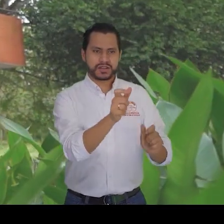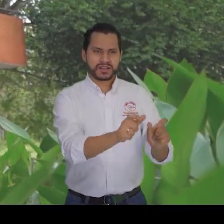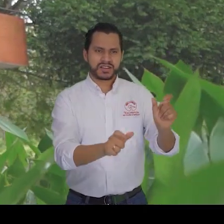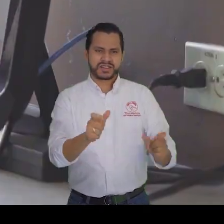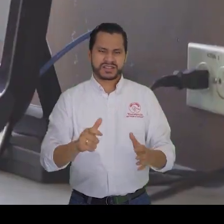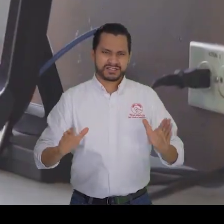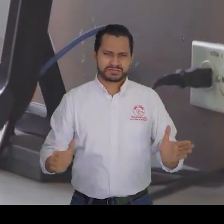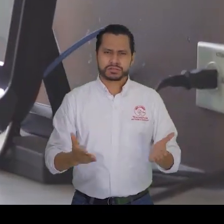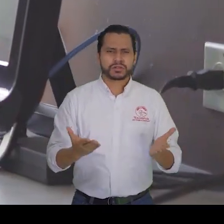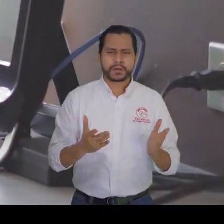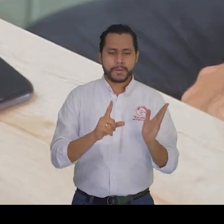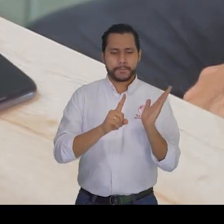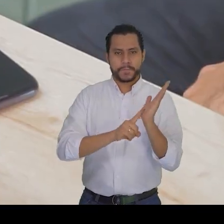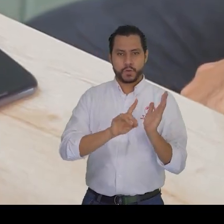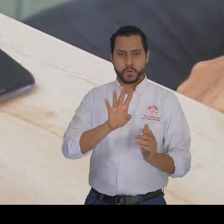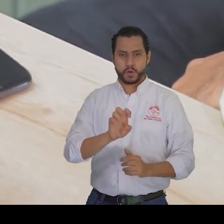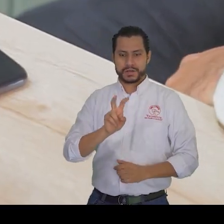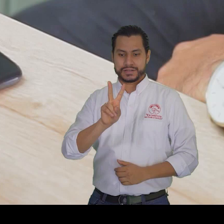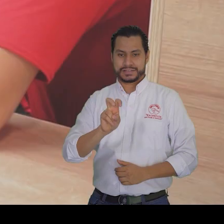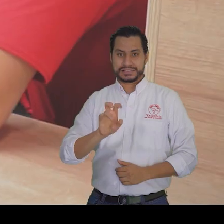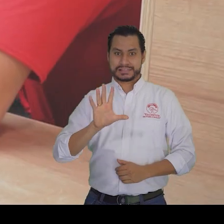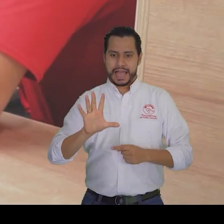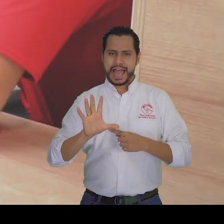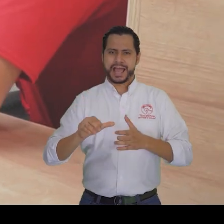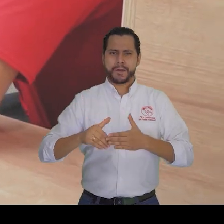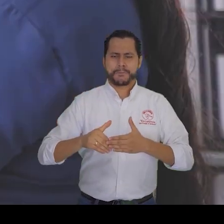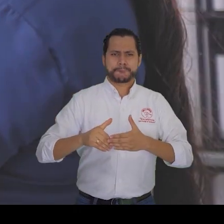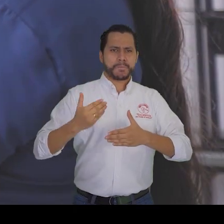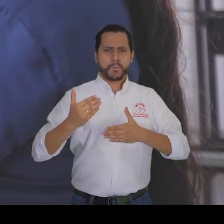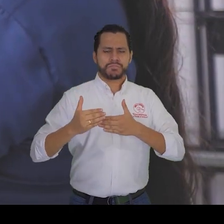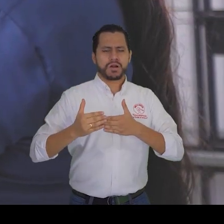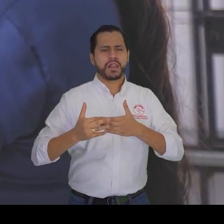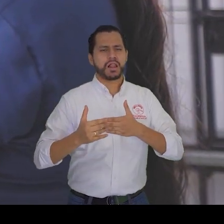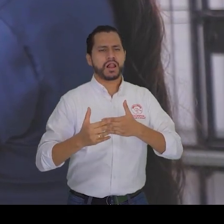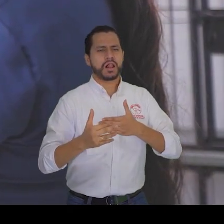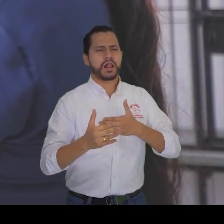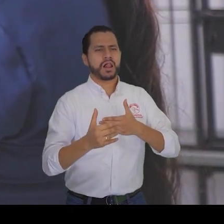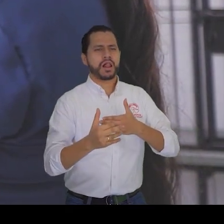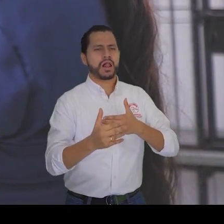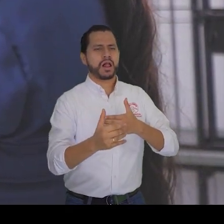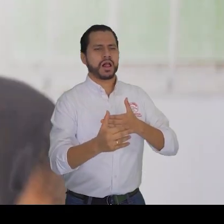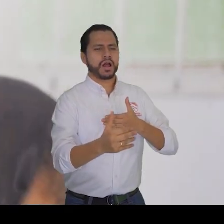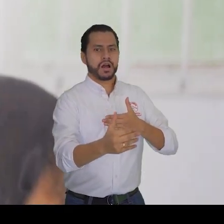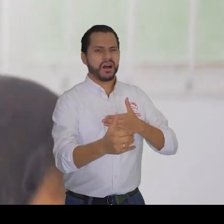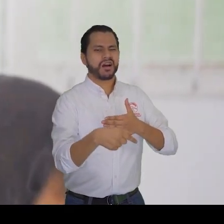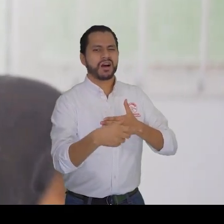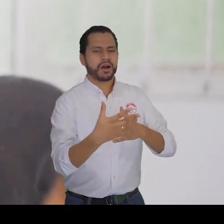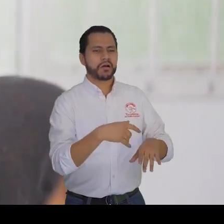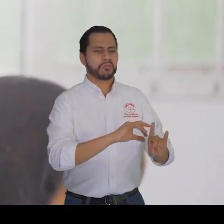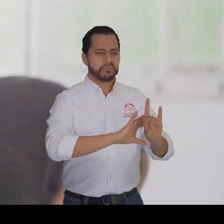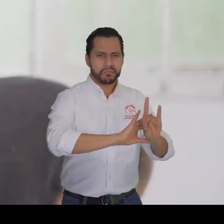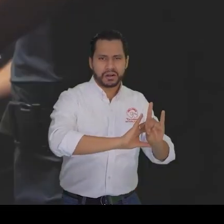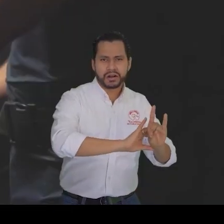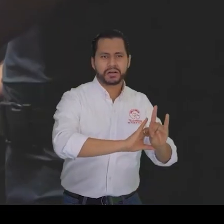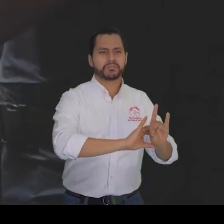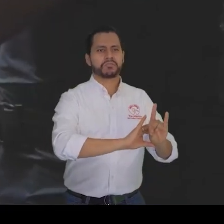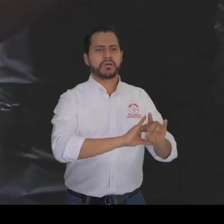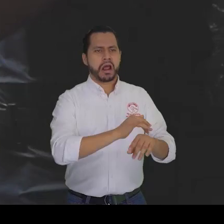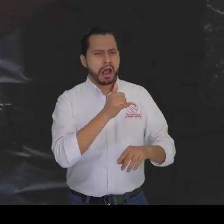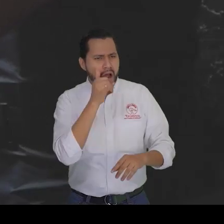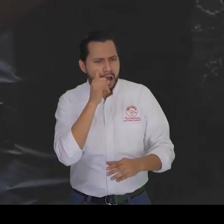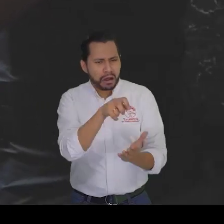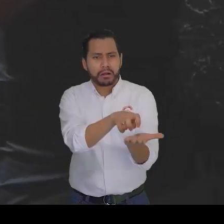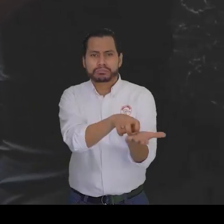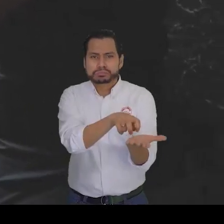país. Inició su labor en 1975 con la oferta y desarrollo de los programas de Medicina Veterinaria